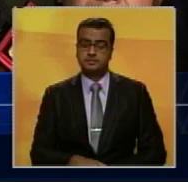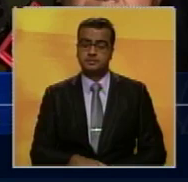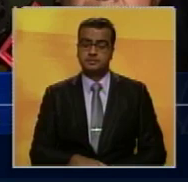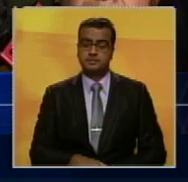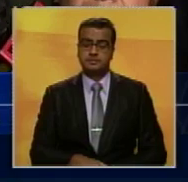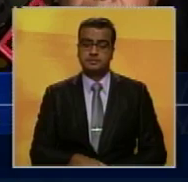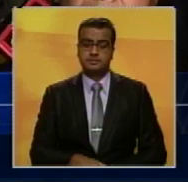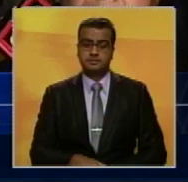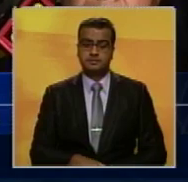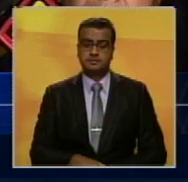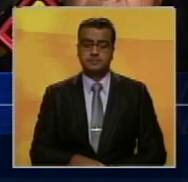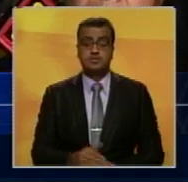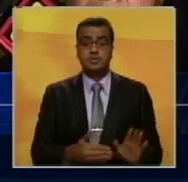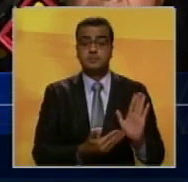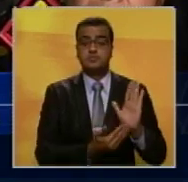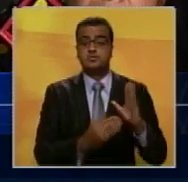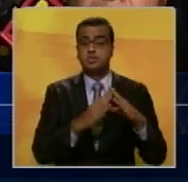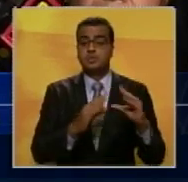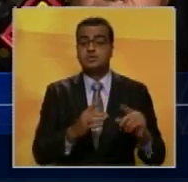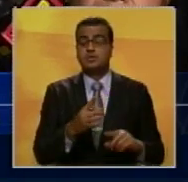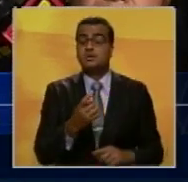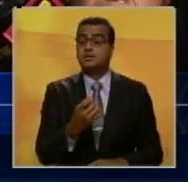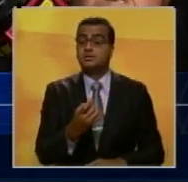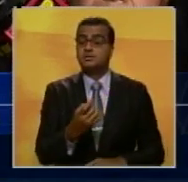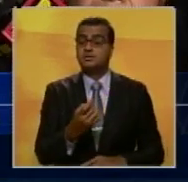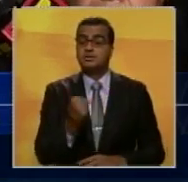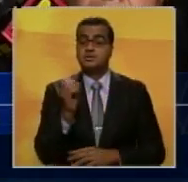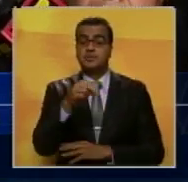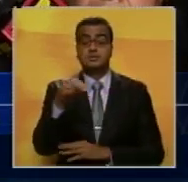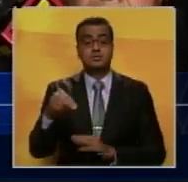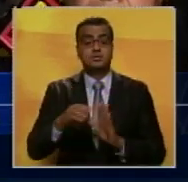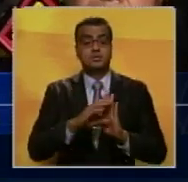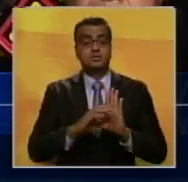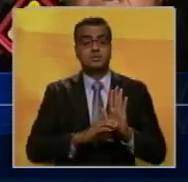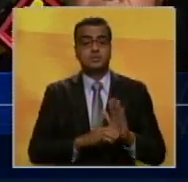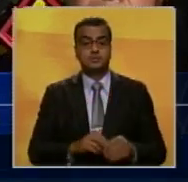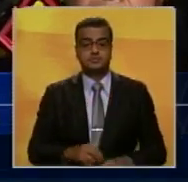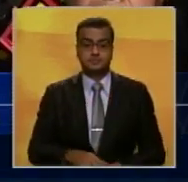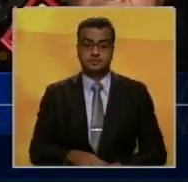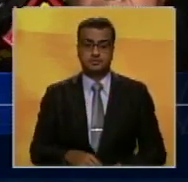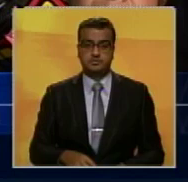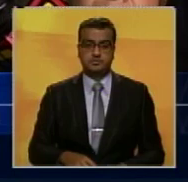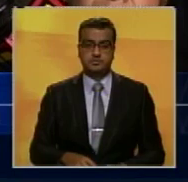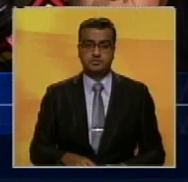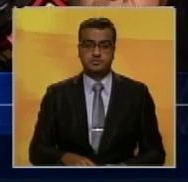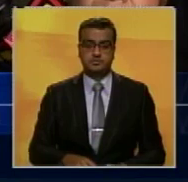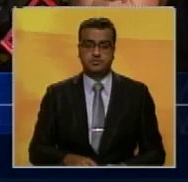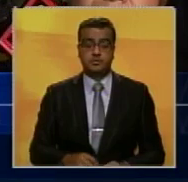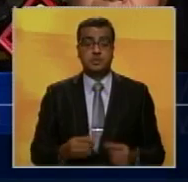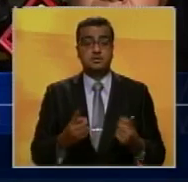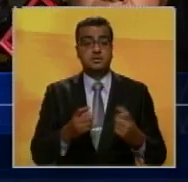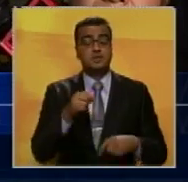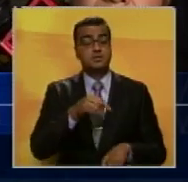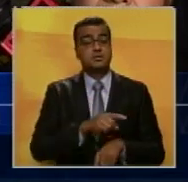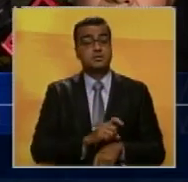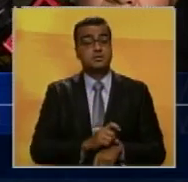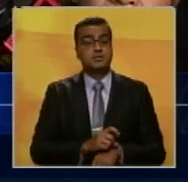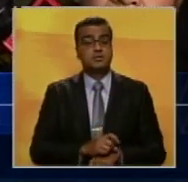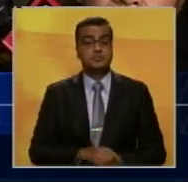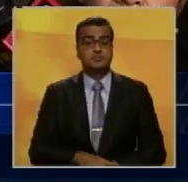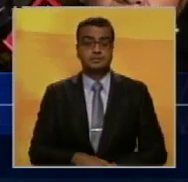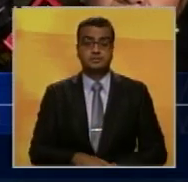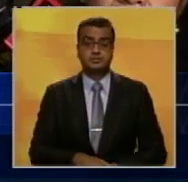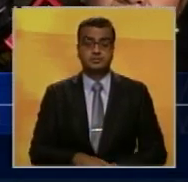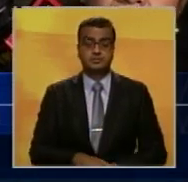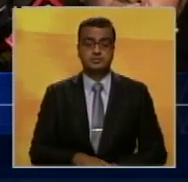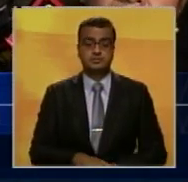propuso pues la necesidad de la instalación de una Asamblea Nacional Constituyente. Fue necesario en ese momento por cuanto